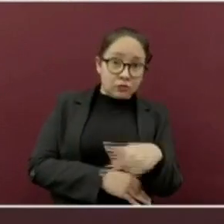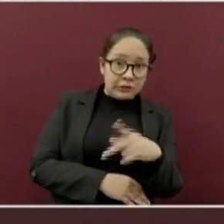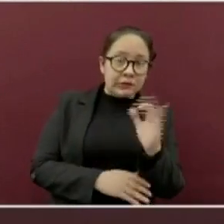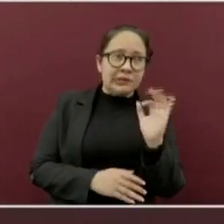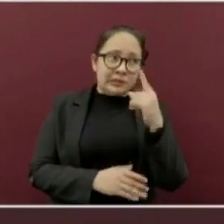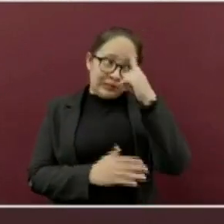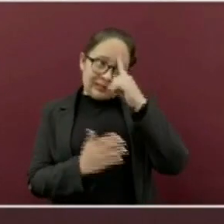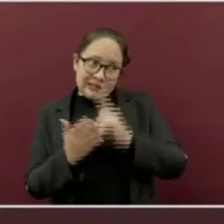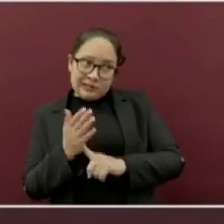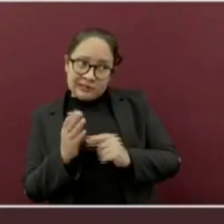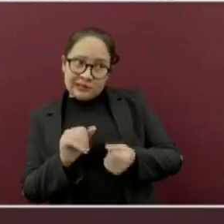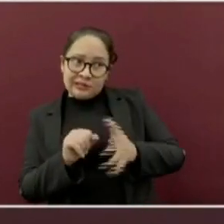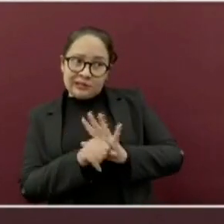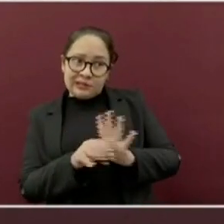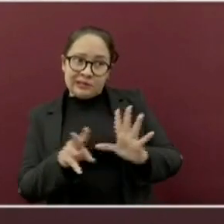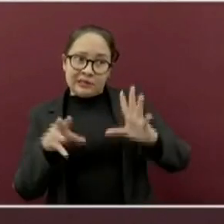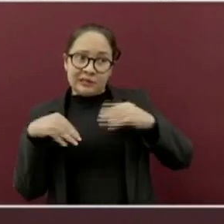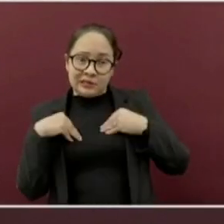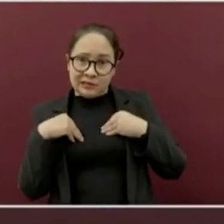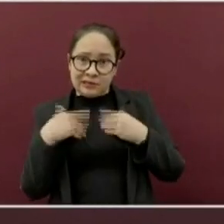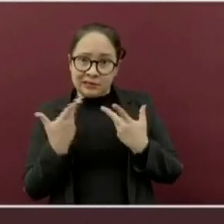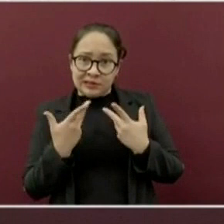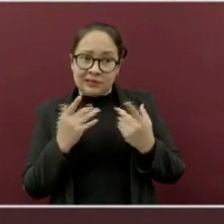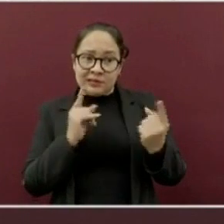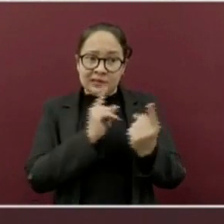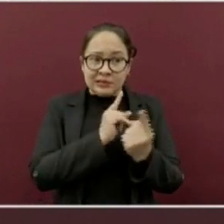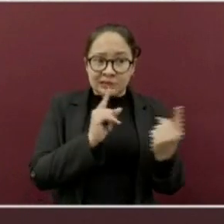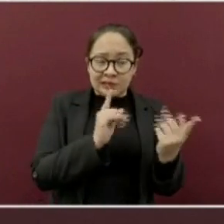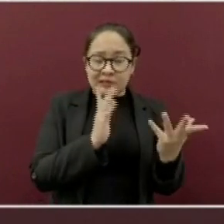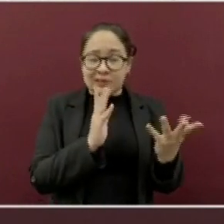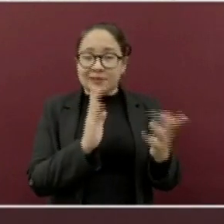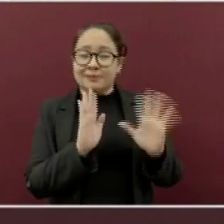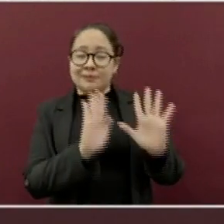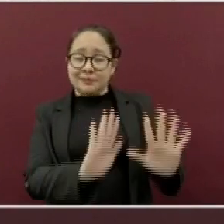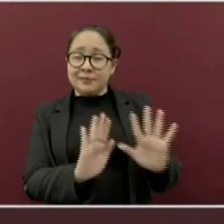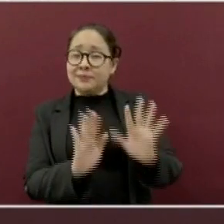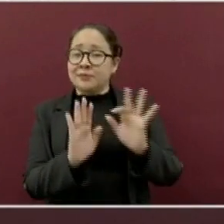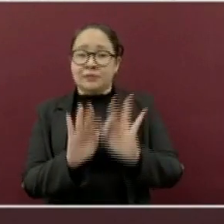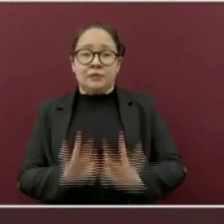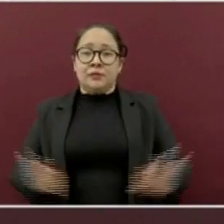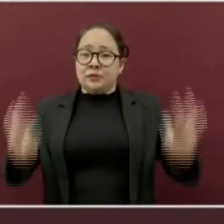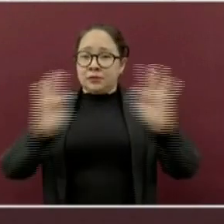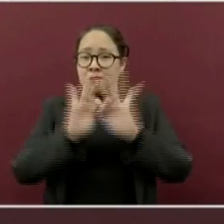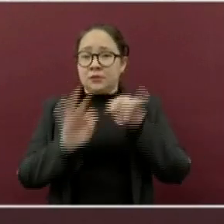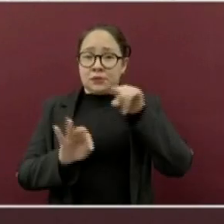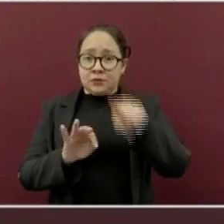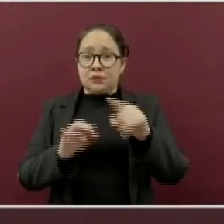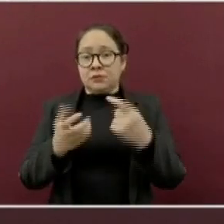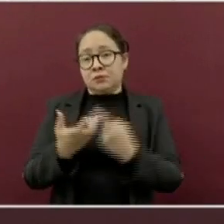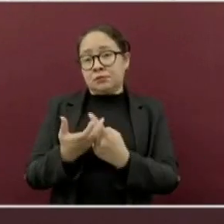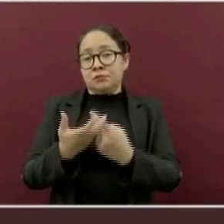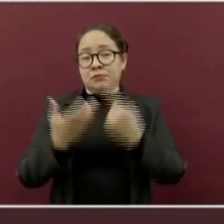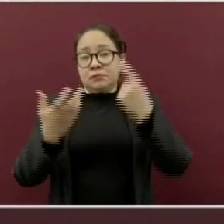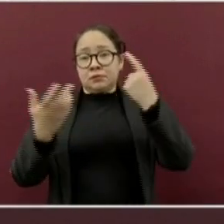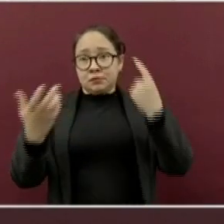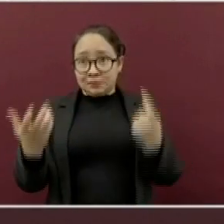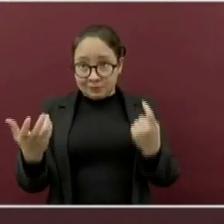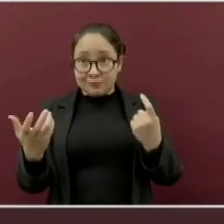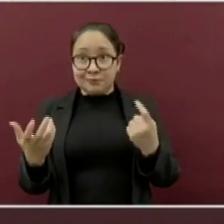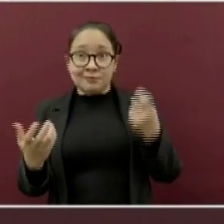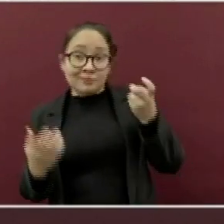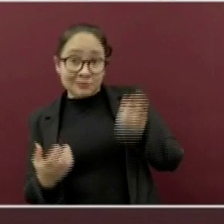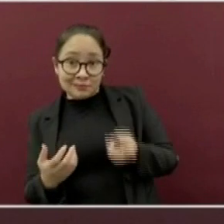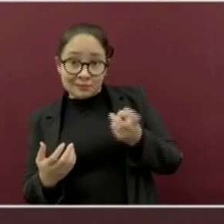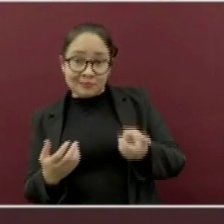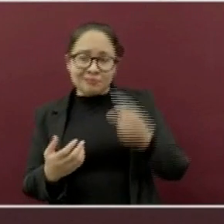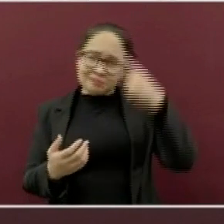cree haber adquirido el virus causante de COVID-19, es fundamental que permanezca aislado. Generalmente, esta